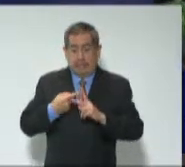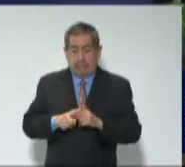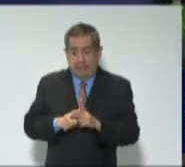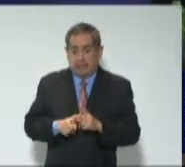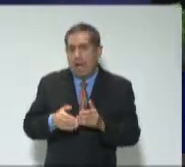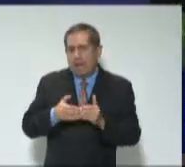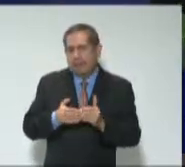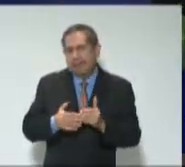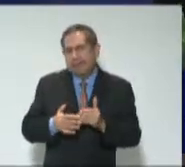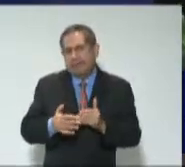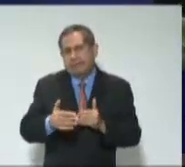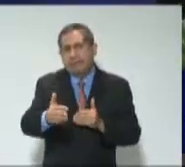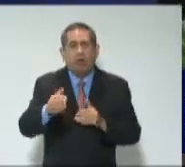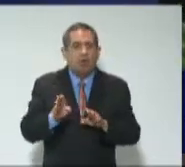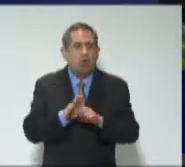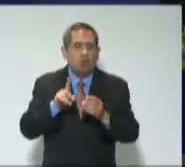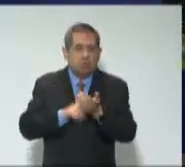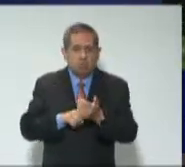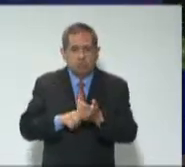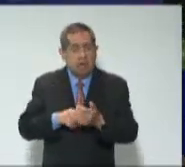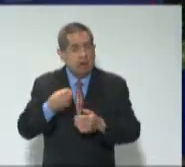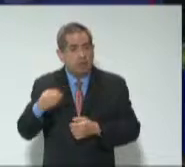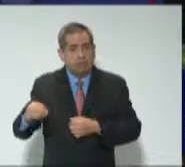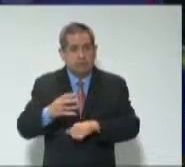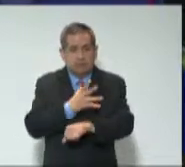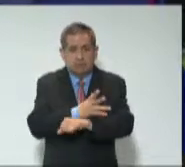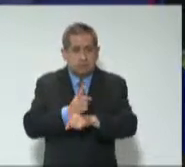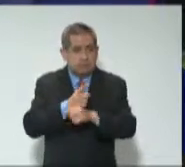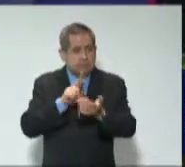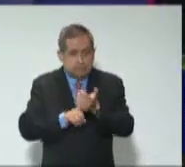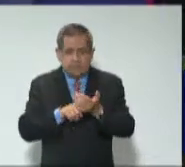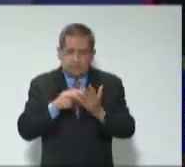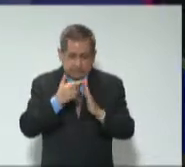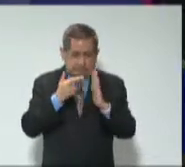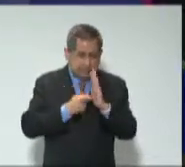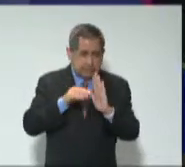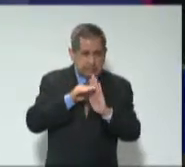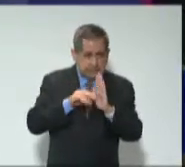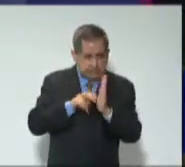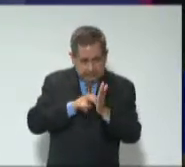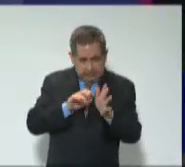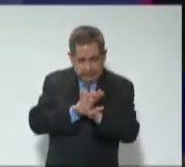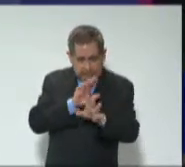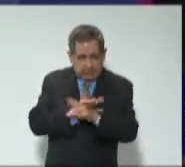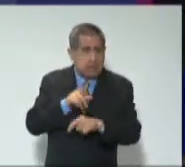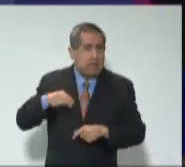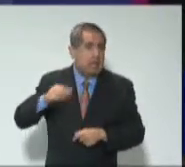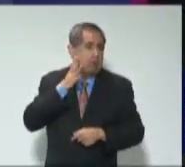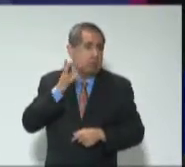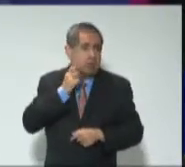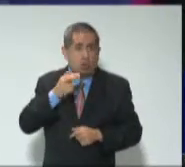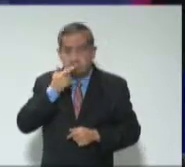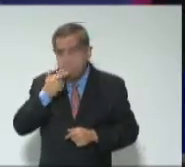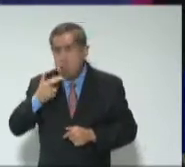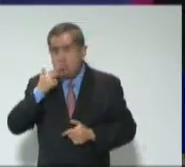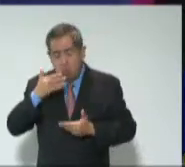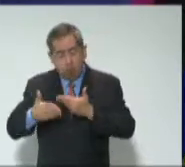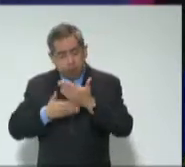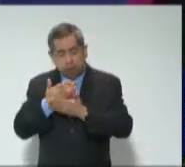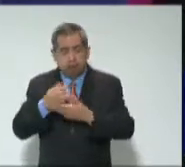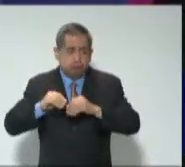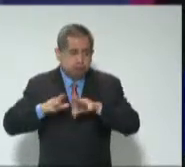fecha los mecanismos de transparencia y revición de cuentas se han ido perfeccionando en la cámara de diputados hacia su